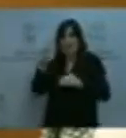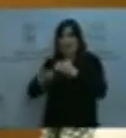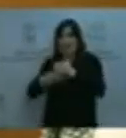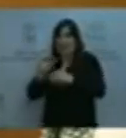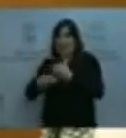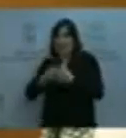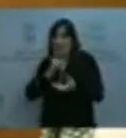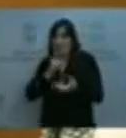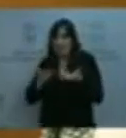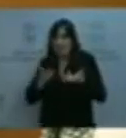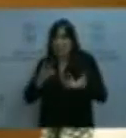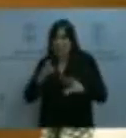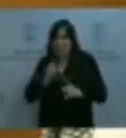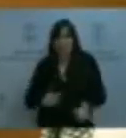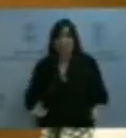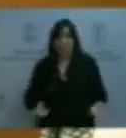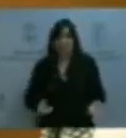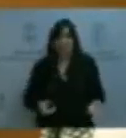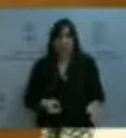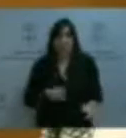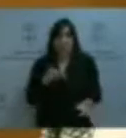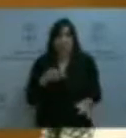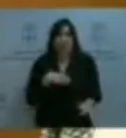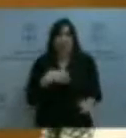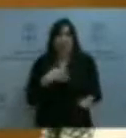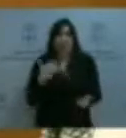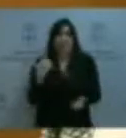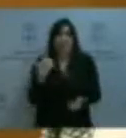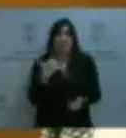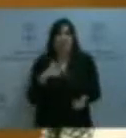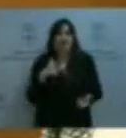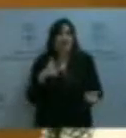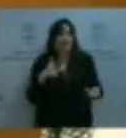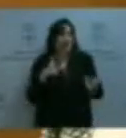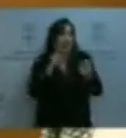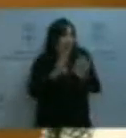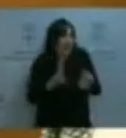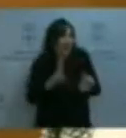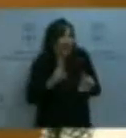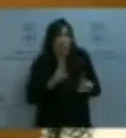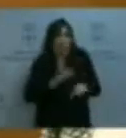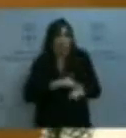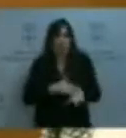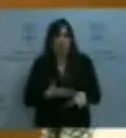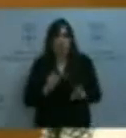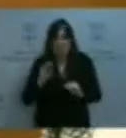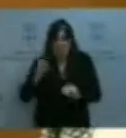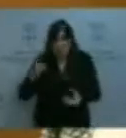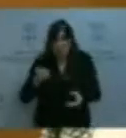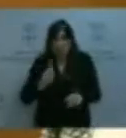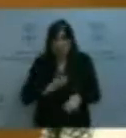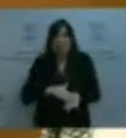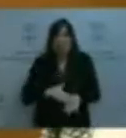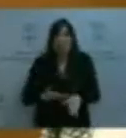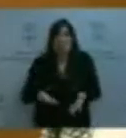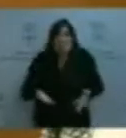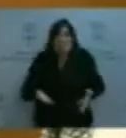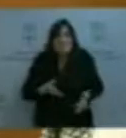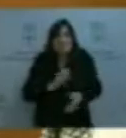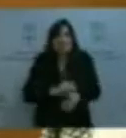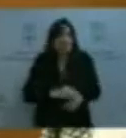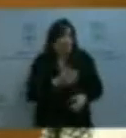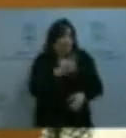un licenciado en ADE o en empresariales o en otro tipo de formación. Pero bueno, es cuestión suya, ¿no? Pero digamos que desde mi punto de vista